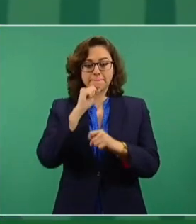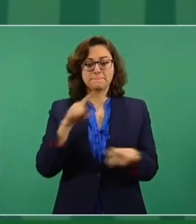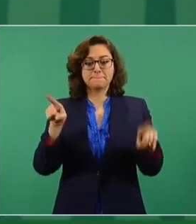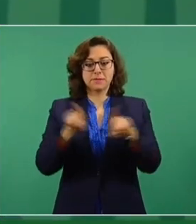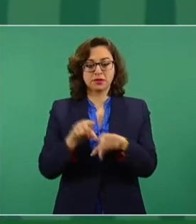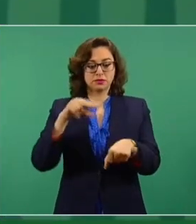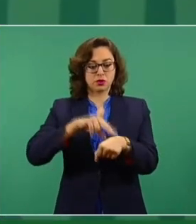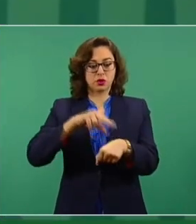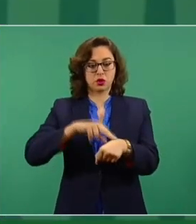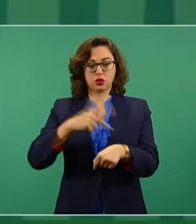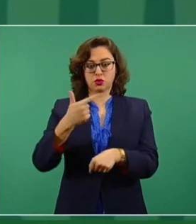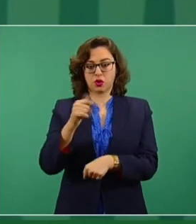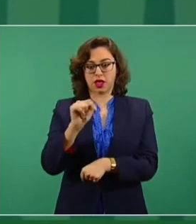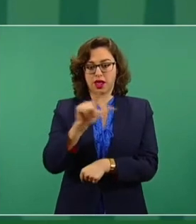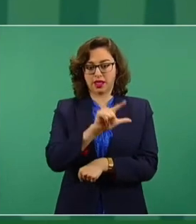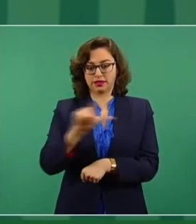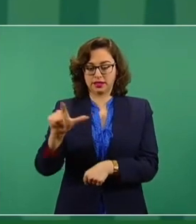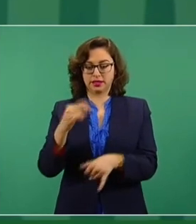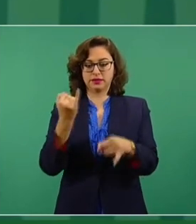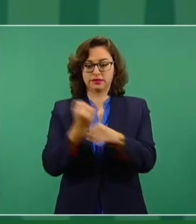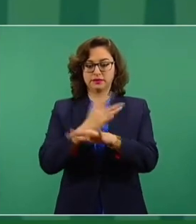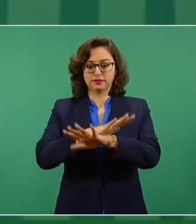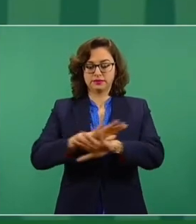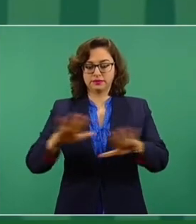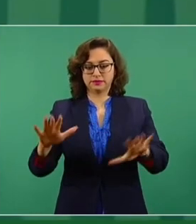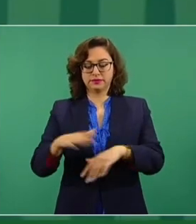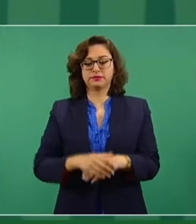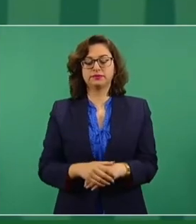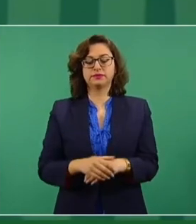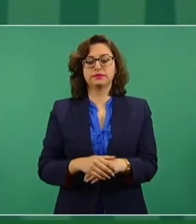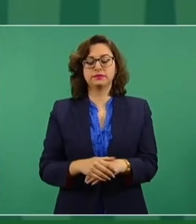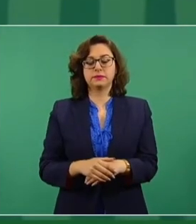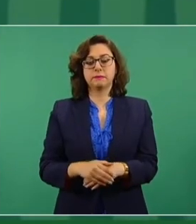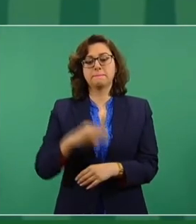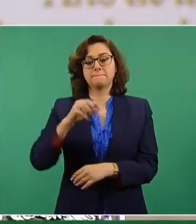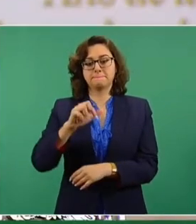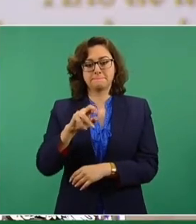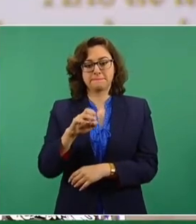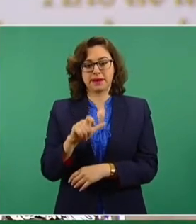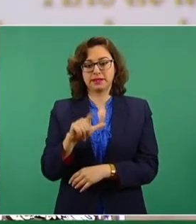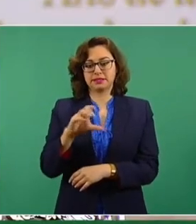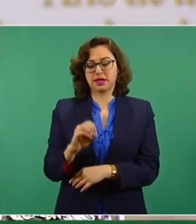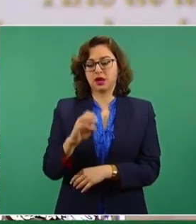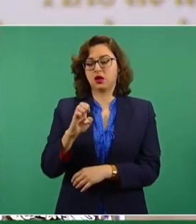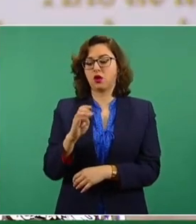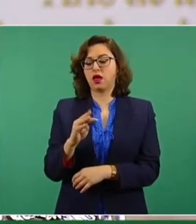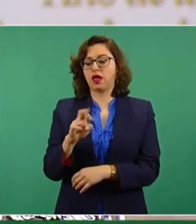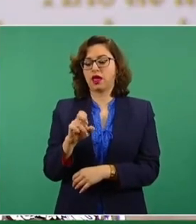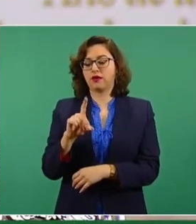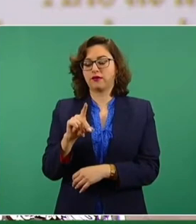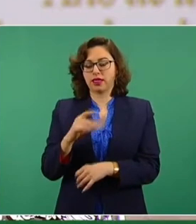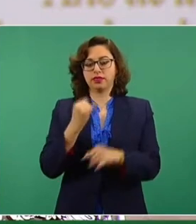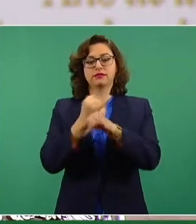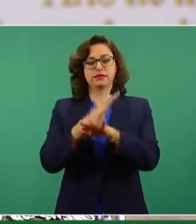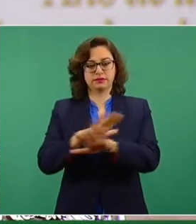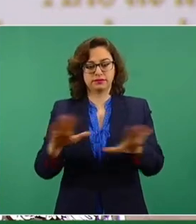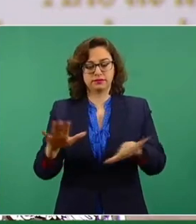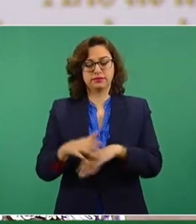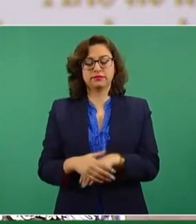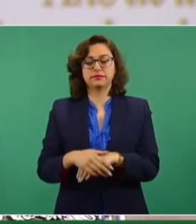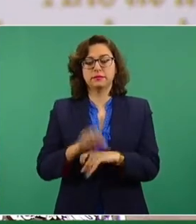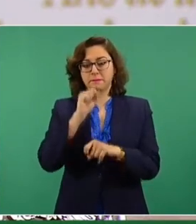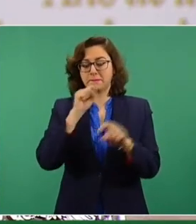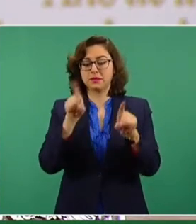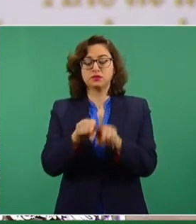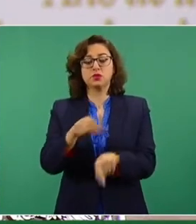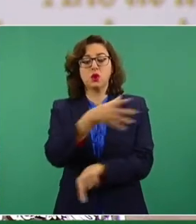Hugo López Gatell, Marcelo Ebrard y el general Luis Crescencio Sandoval,